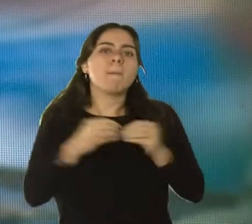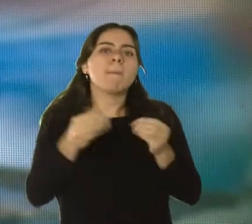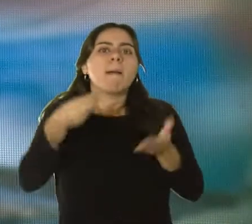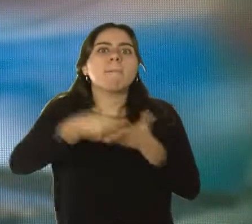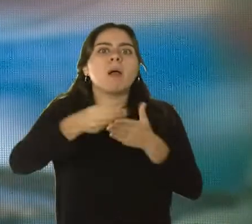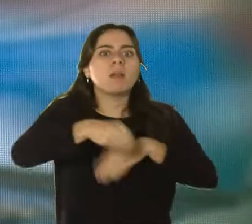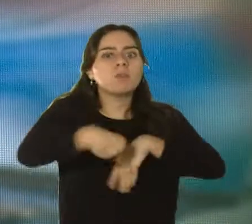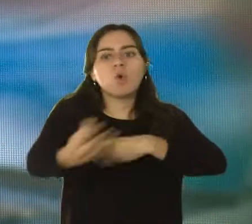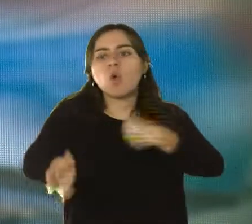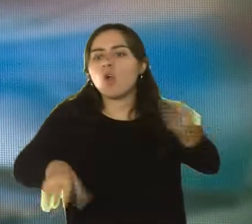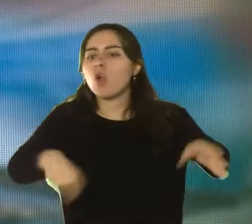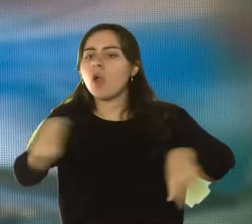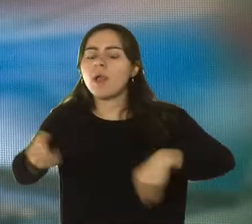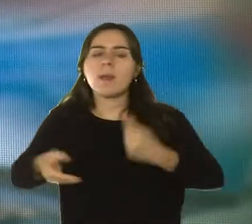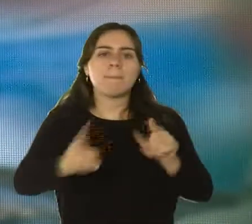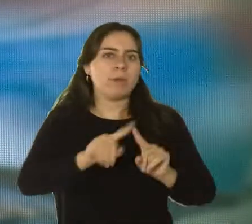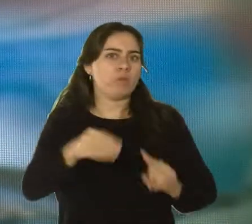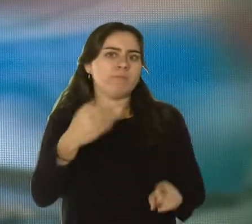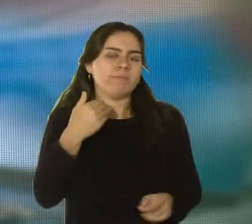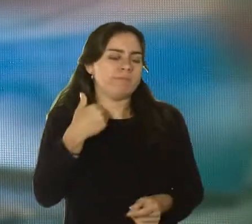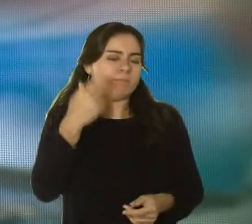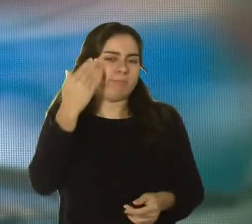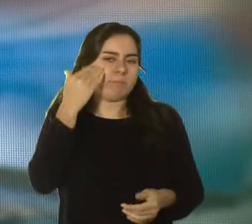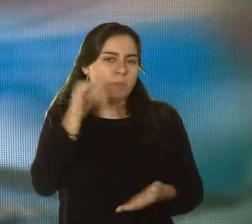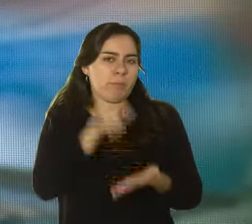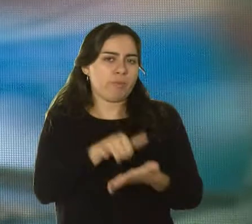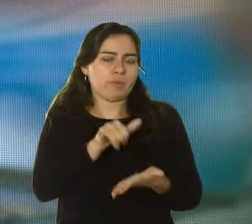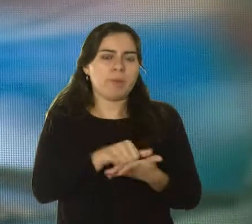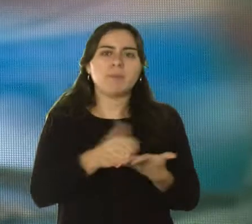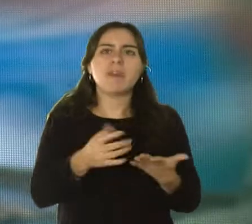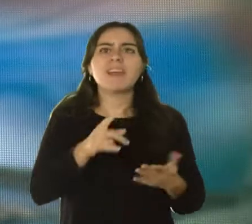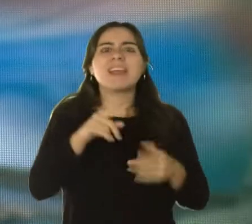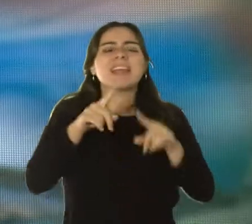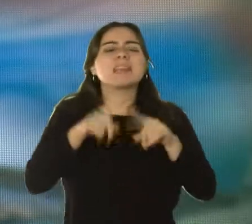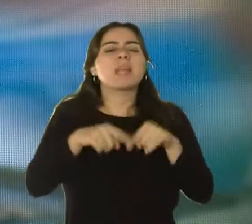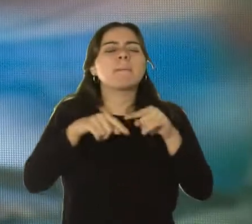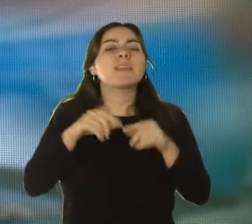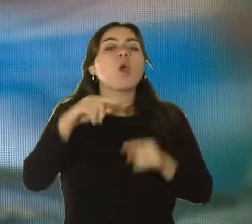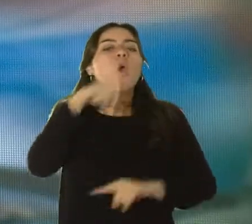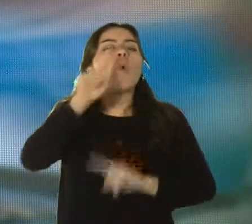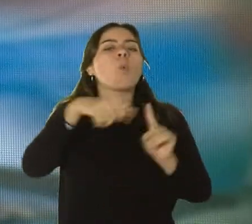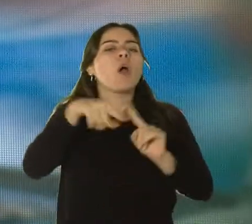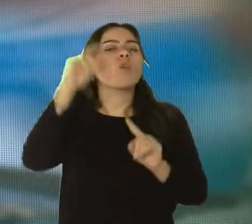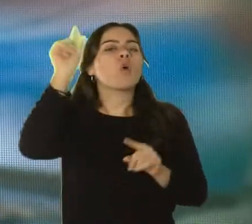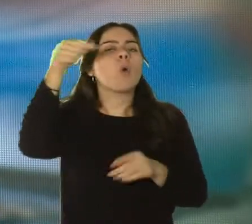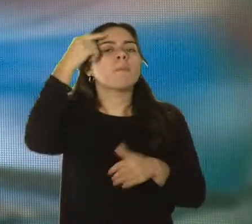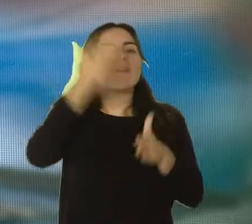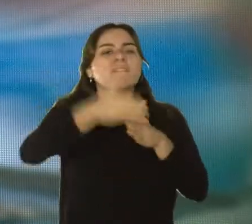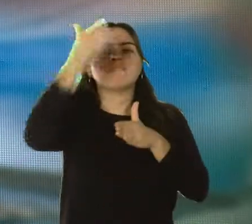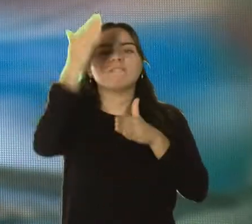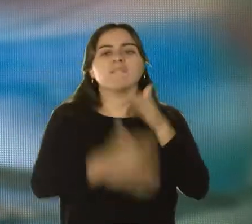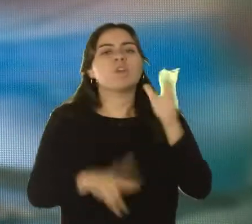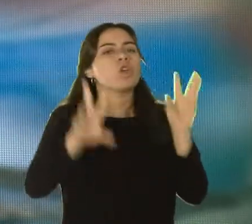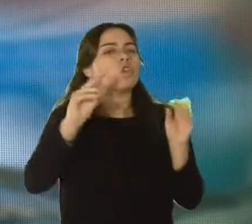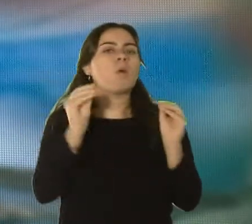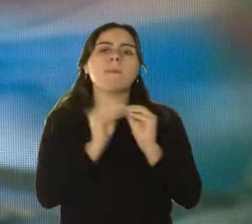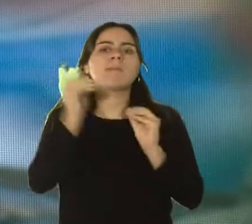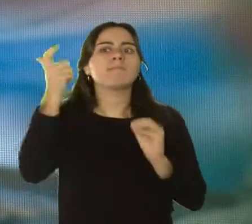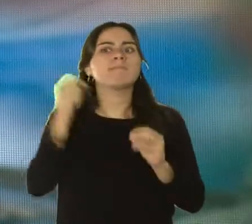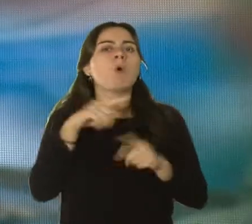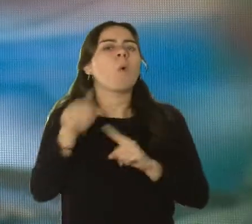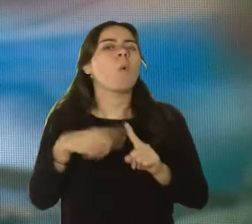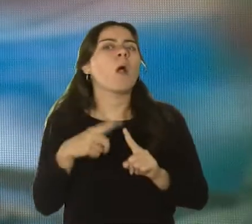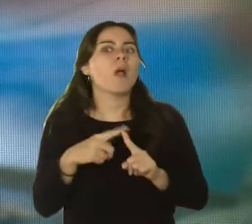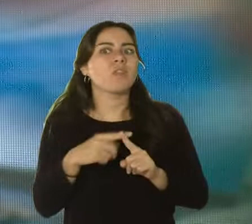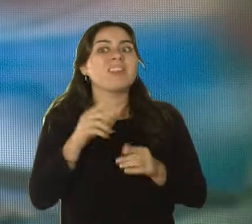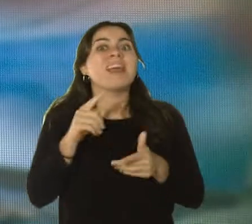Todo va a depender de cuando el gobierno ala, ¿verdad?, estas ayudas para atrás y entonces ya